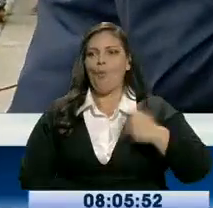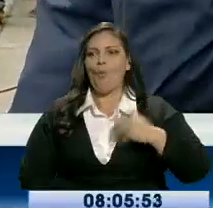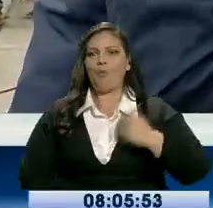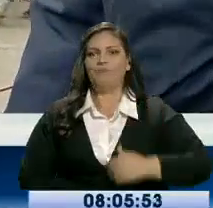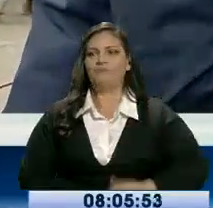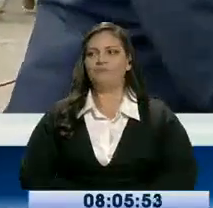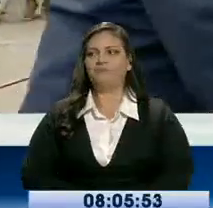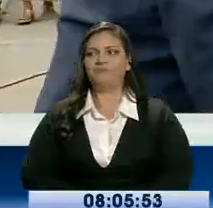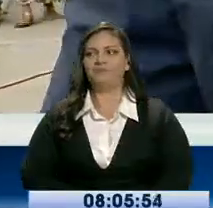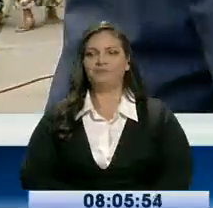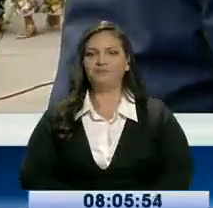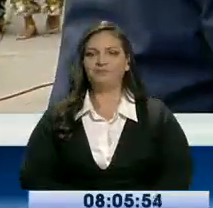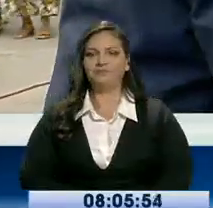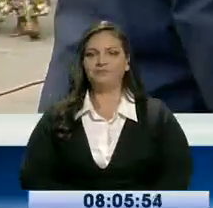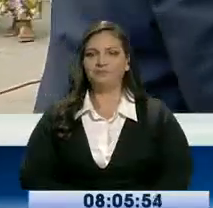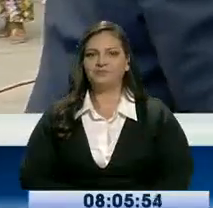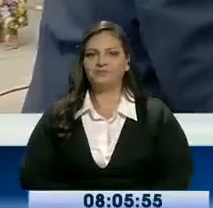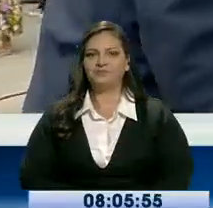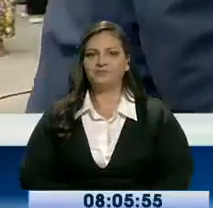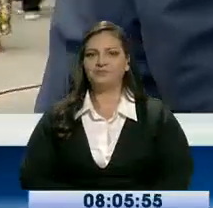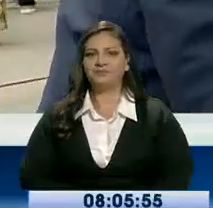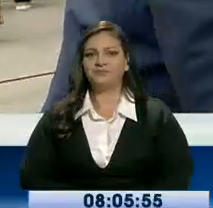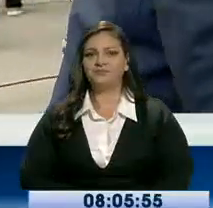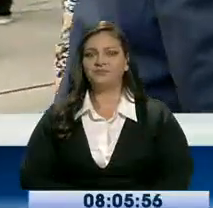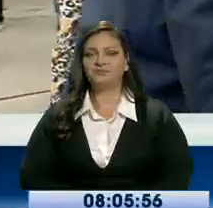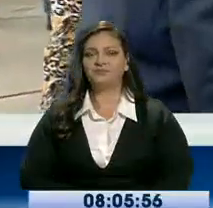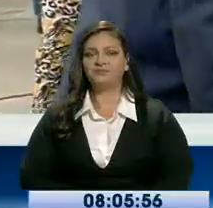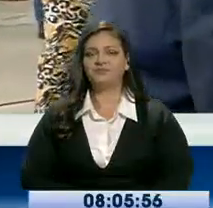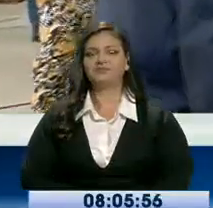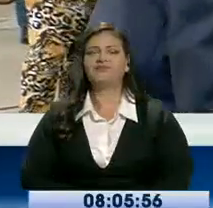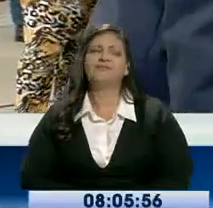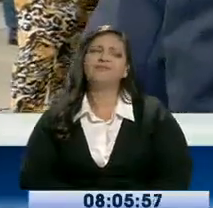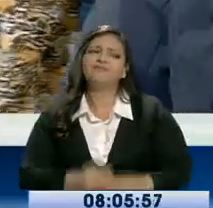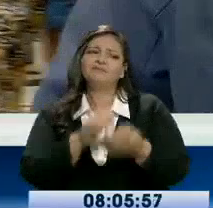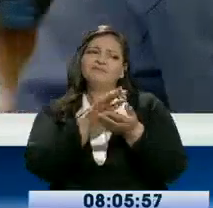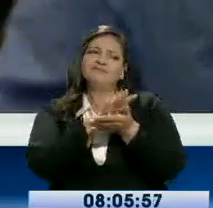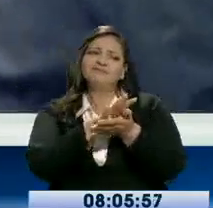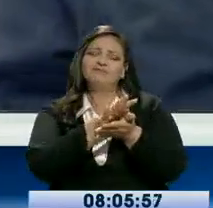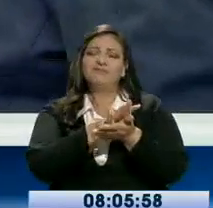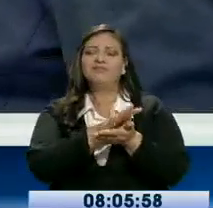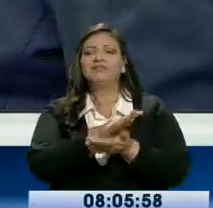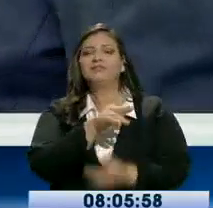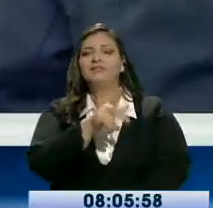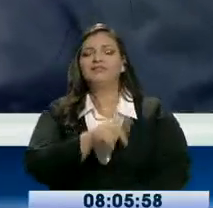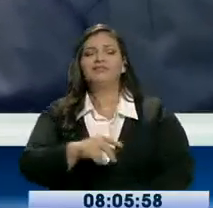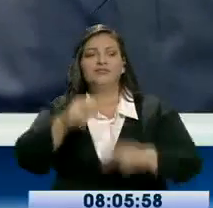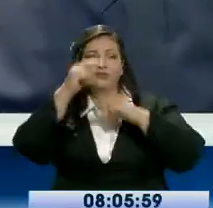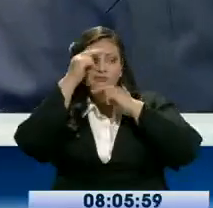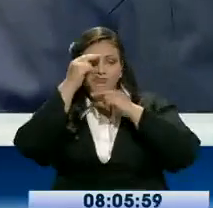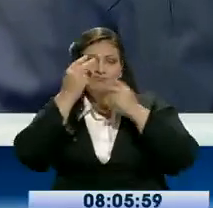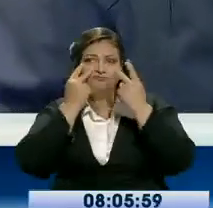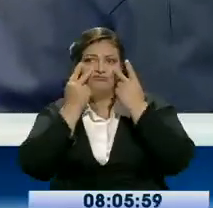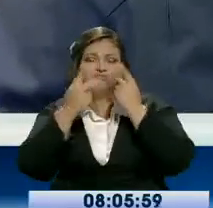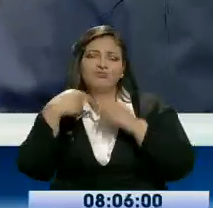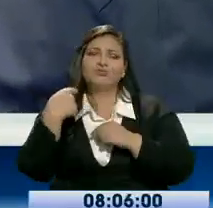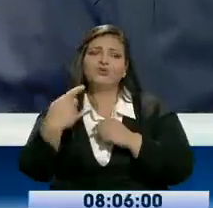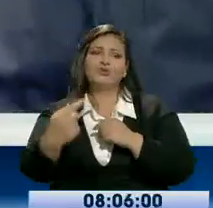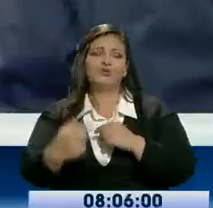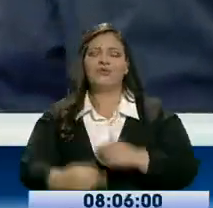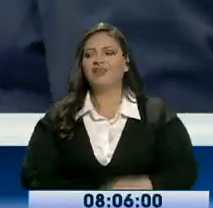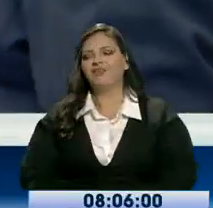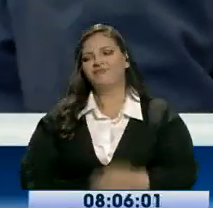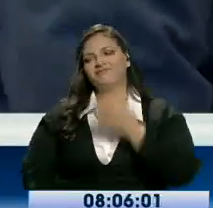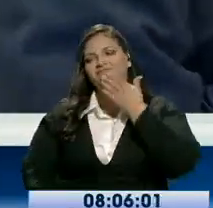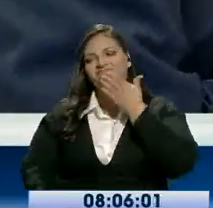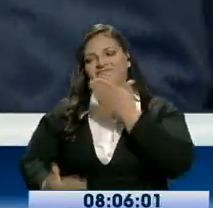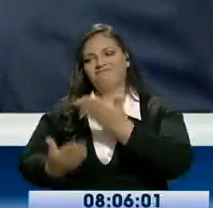Hola, señor Gavilán. Y ahora que va a dejar al marido, ¿yo qué hago ahora? Todos los días lo veo a usted por la televisión. Todos los días nos veo a usted. Muchas gracias. Sí, gracias por estar siempre